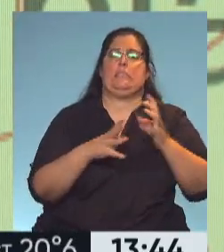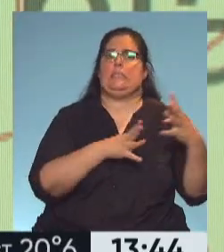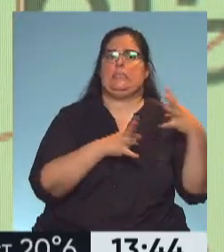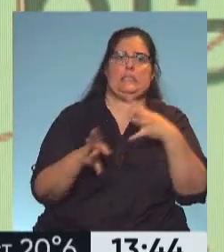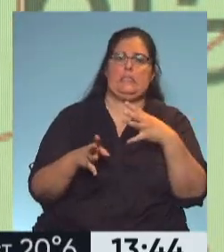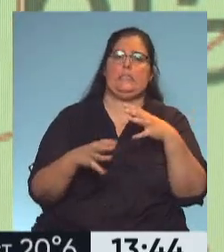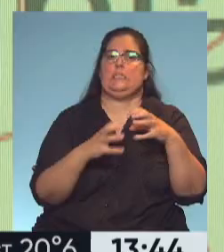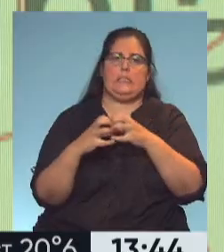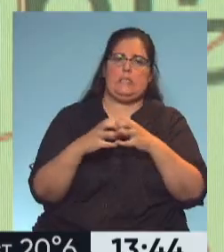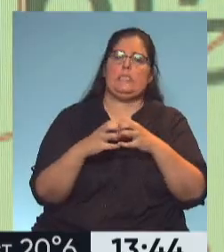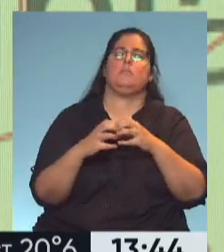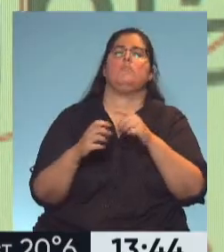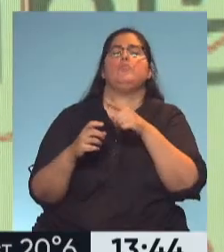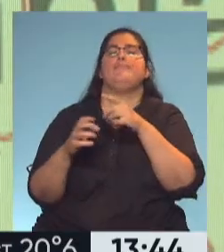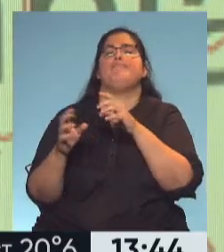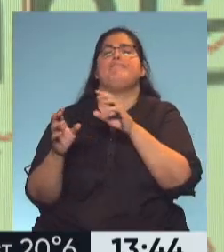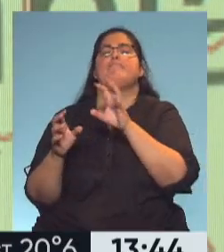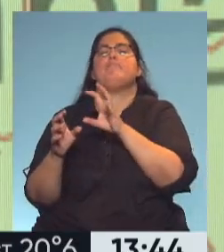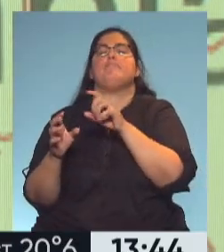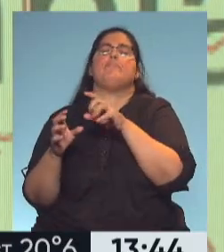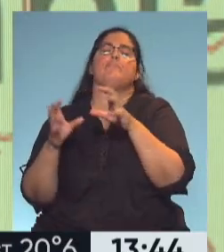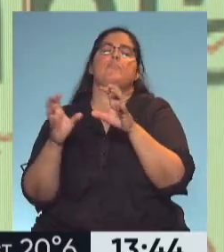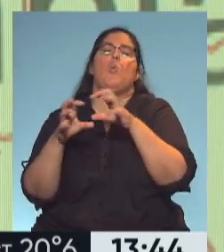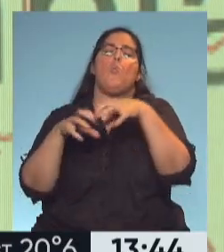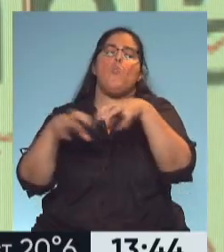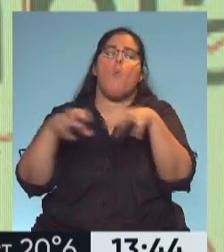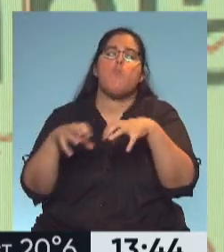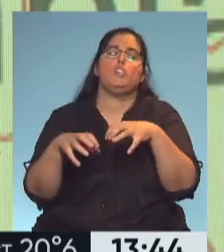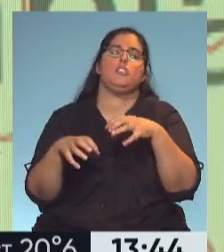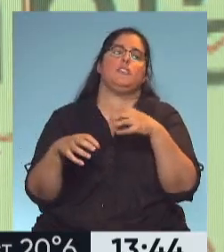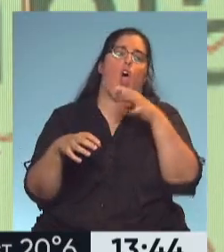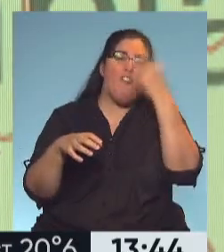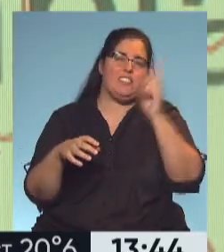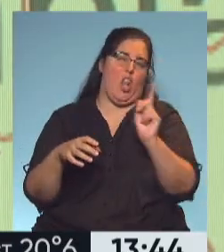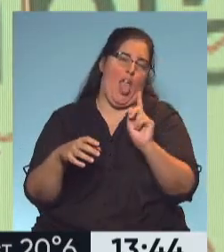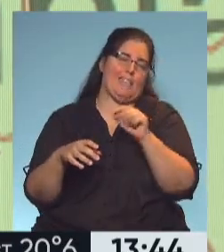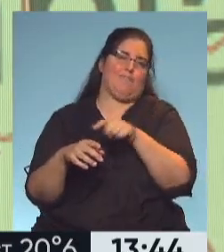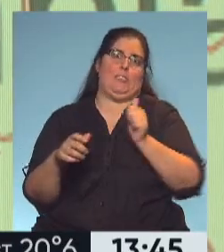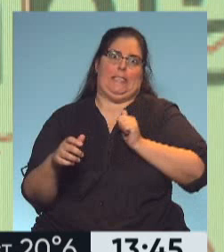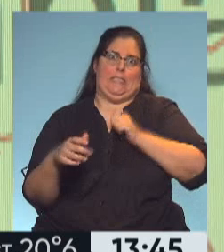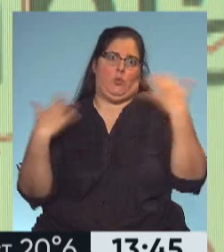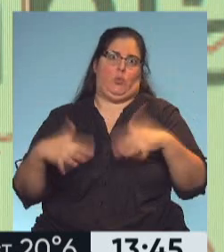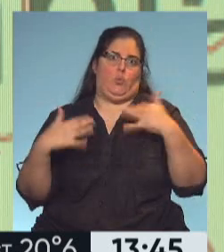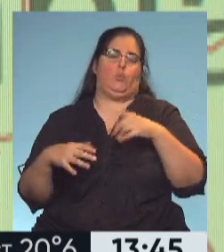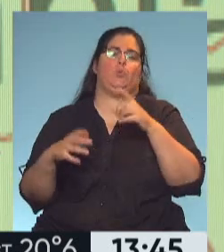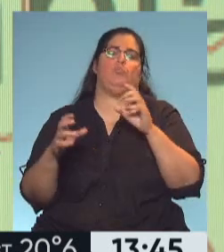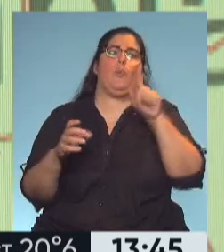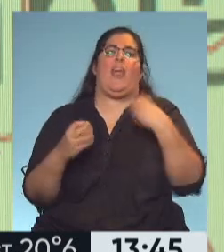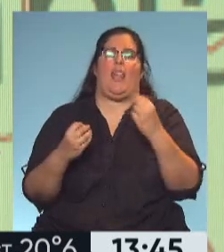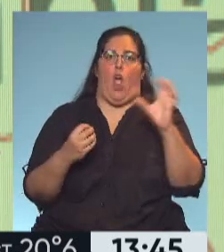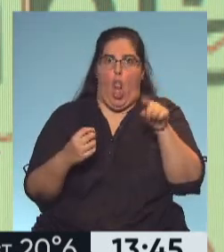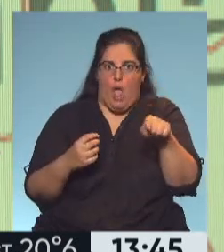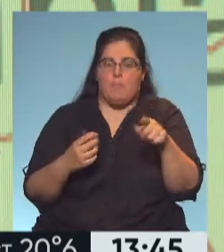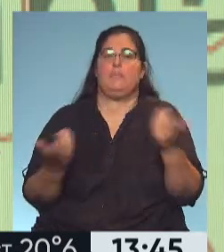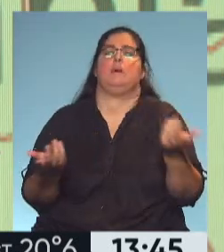con grupos irregulares, grupos armados, fuertemente armados, de origen colombiano, pero no se sabe bien con